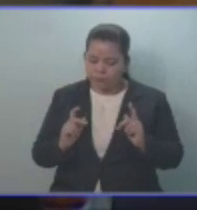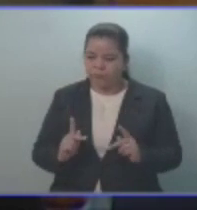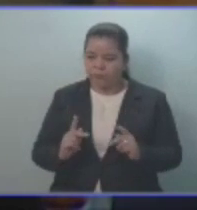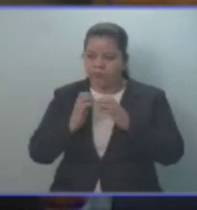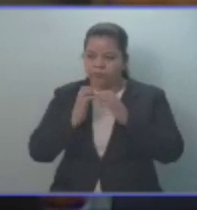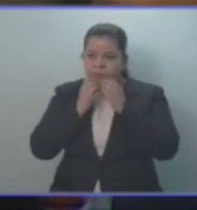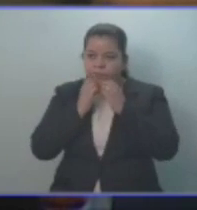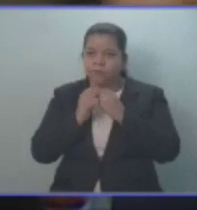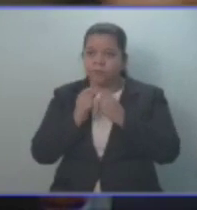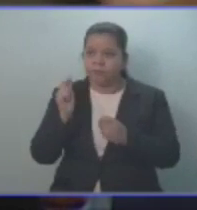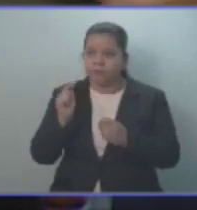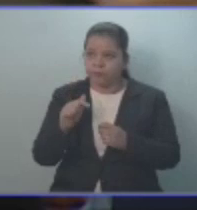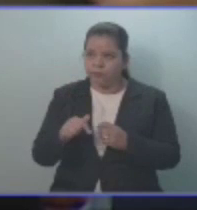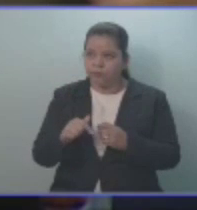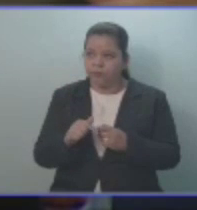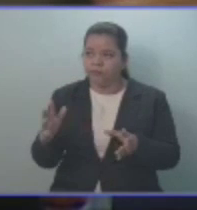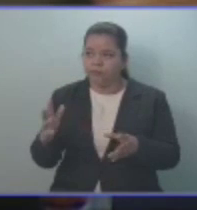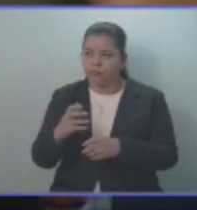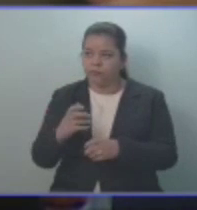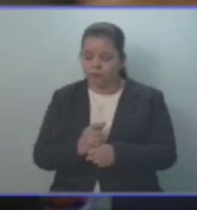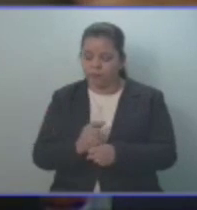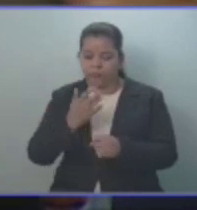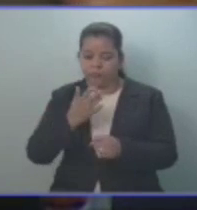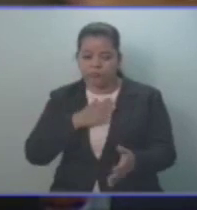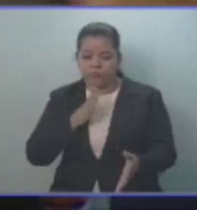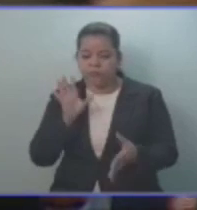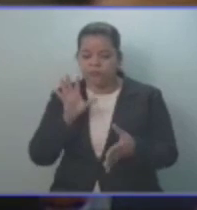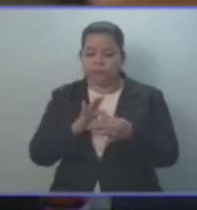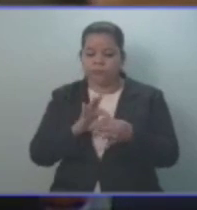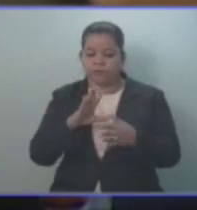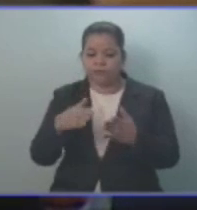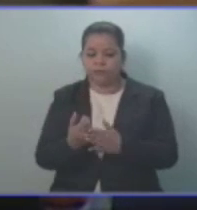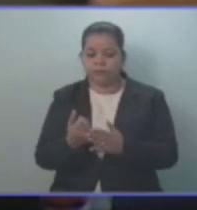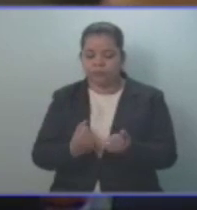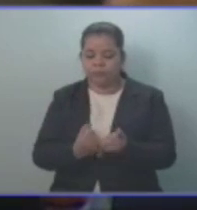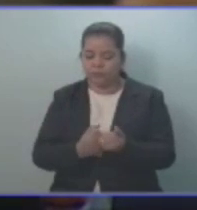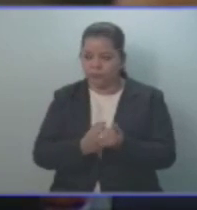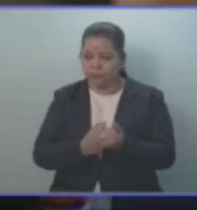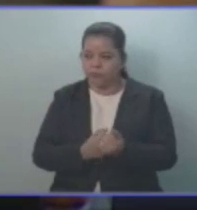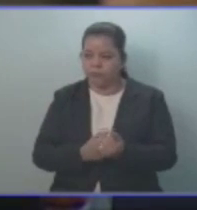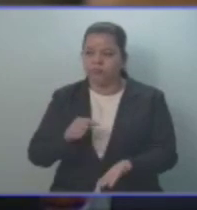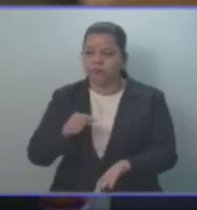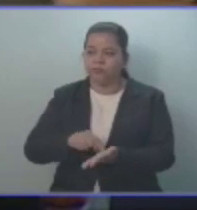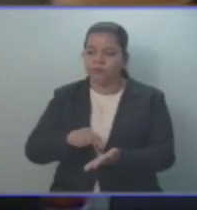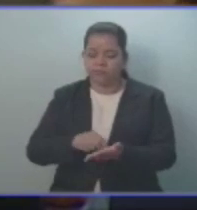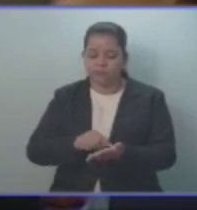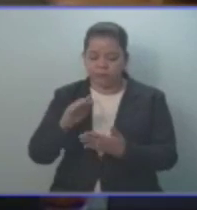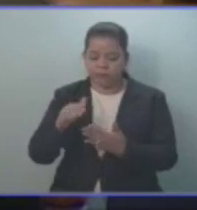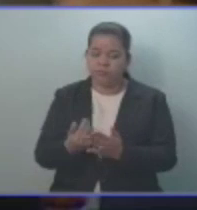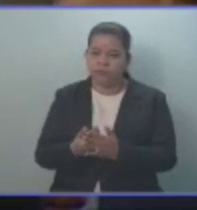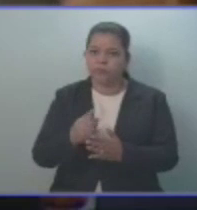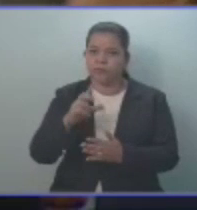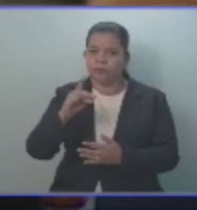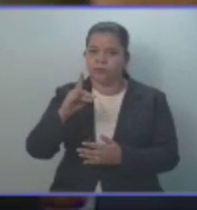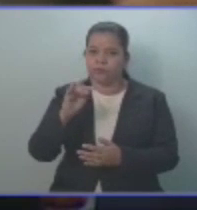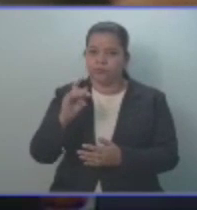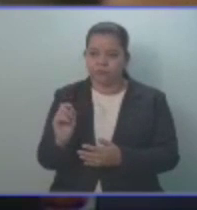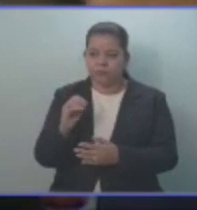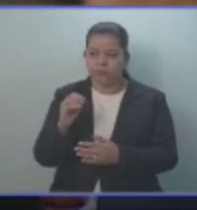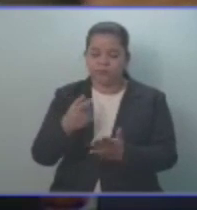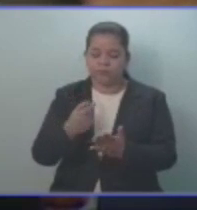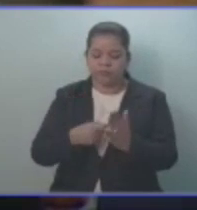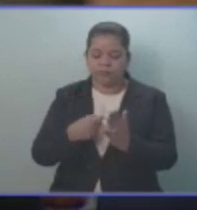cuales en resumen tienen relación con las asistencias en el cobro de créditos fiscales y de